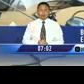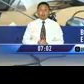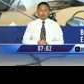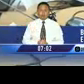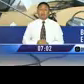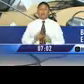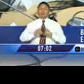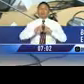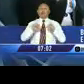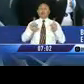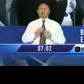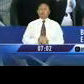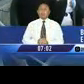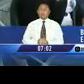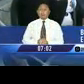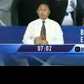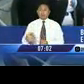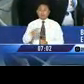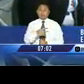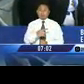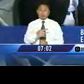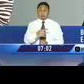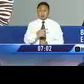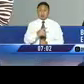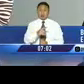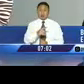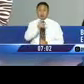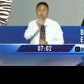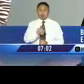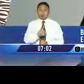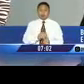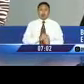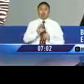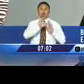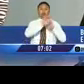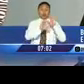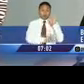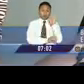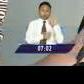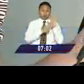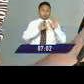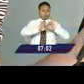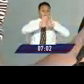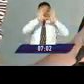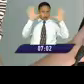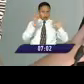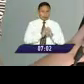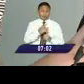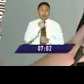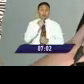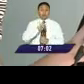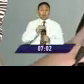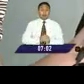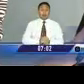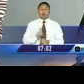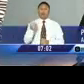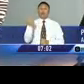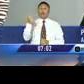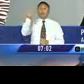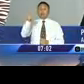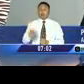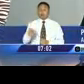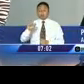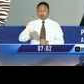quienes insisten en que esto no debería darse. En la Constitución es clara, la Constitución solamente da paso a que quienes pueden hacer